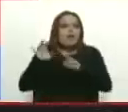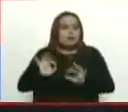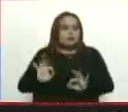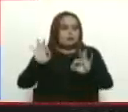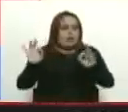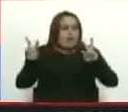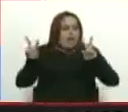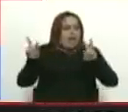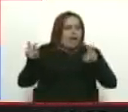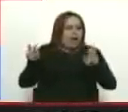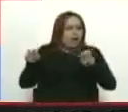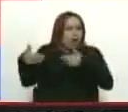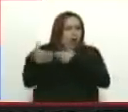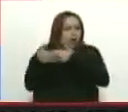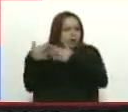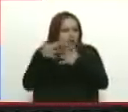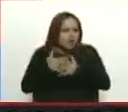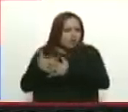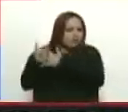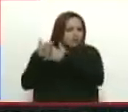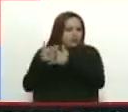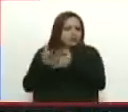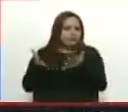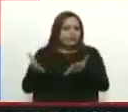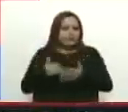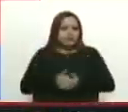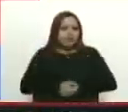inusual y extraordinaria?